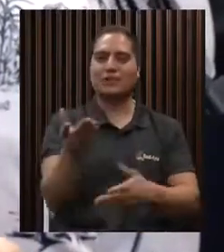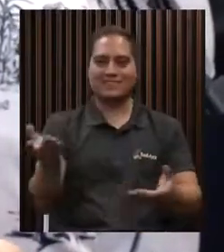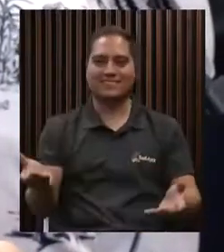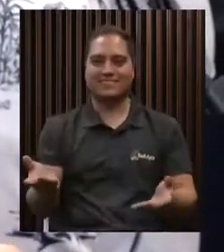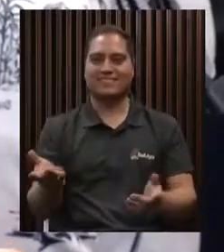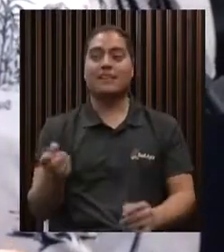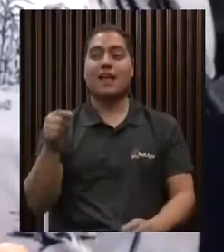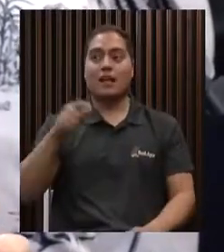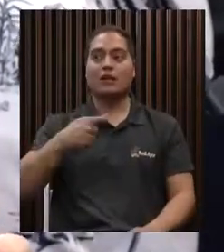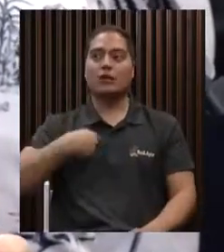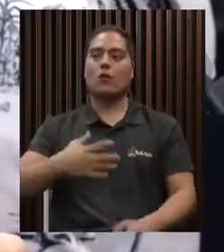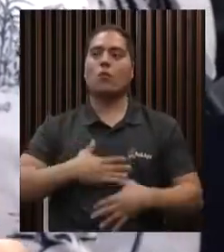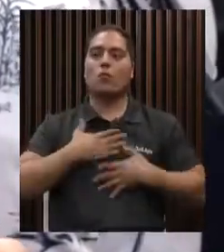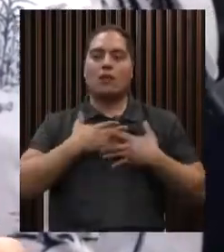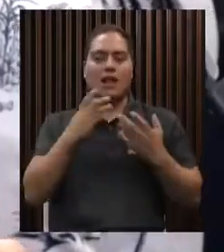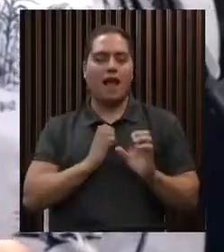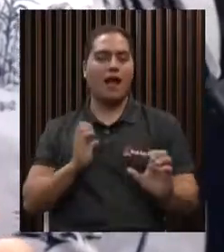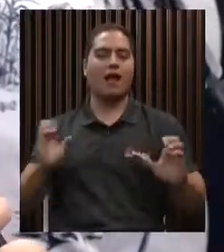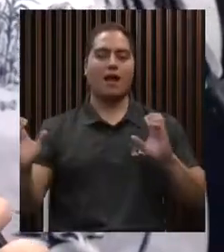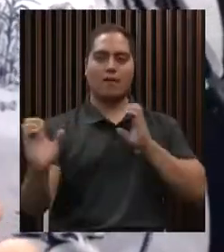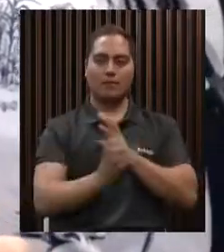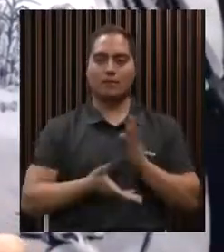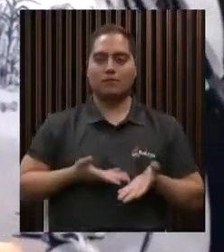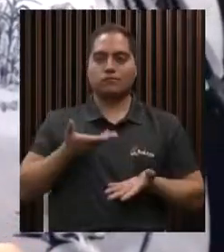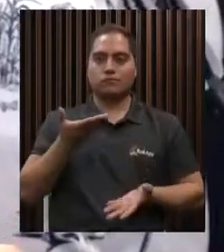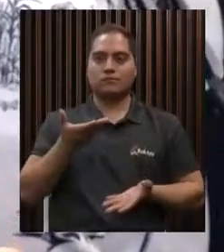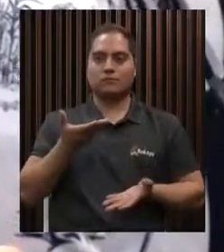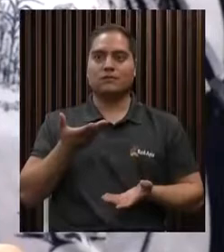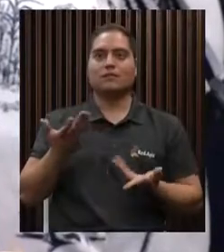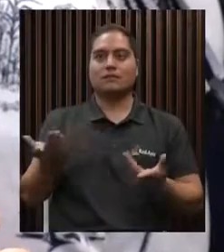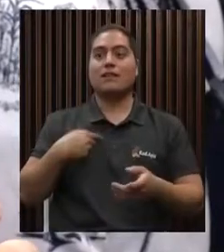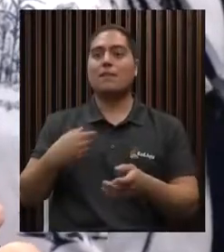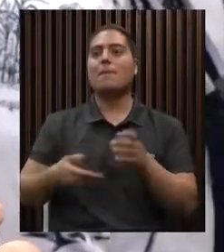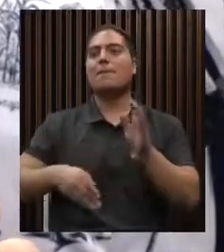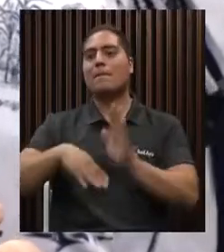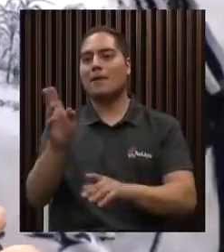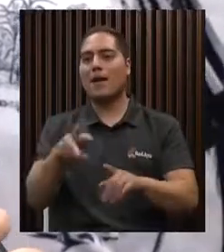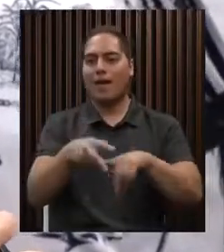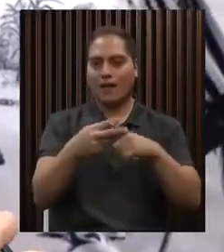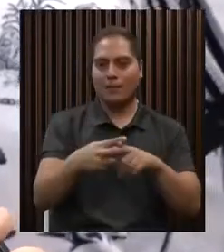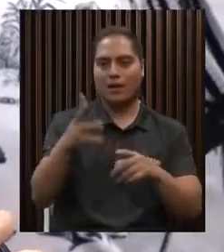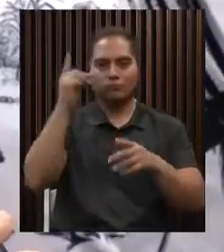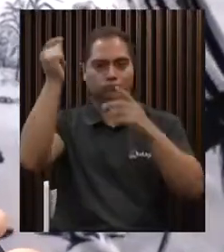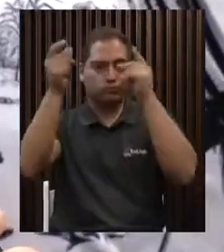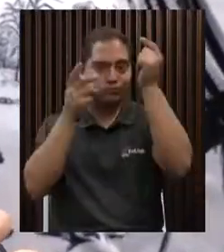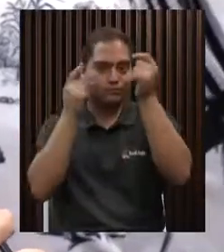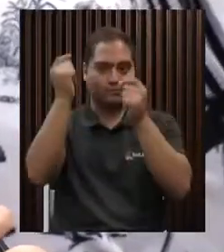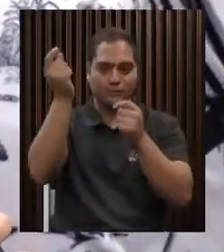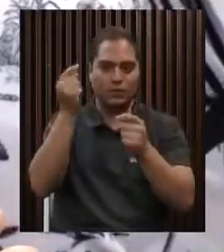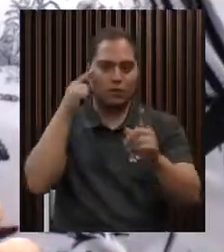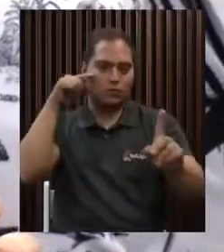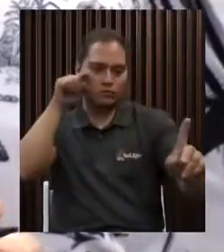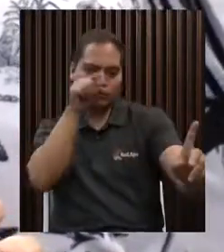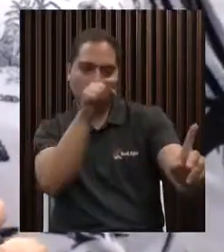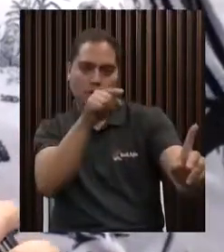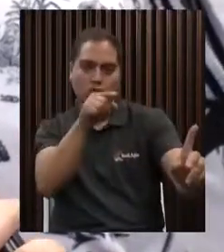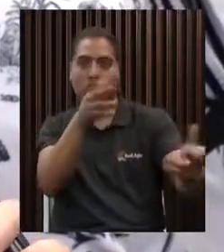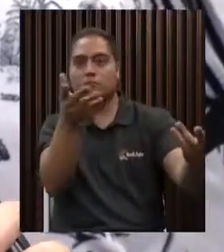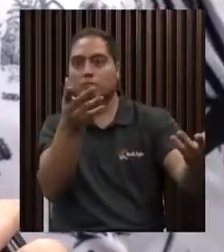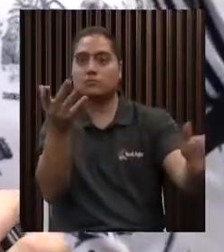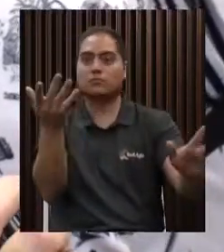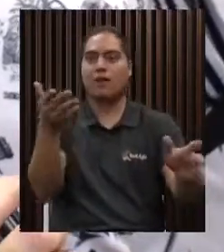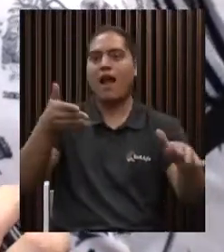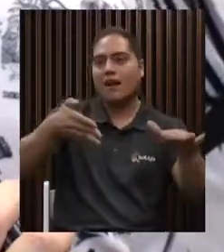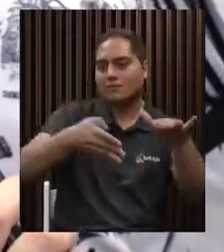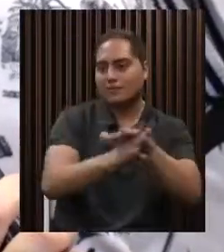más empatía y más herramientas o ideas hacia un camino de accesibilidad universal, que ese es como el